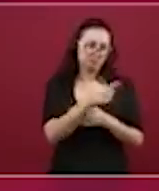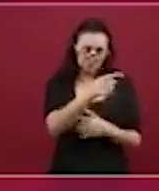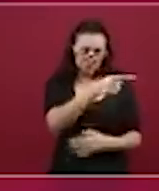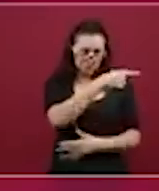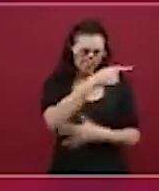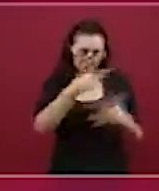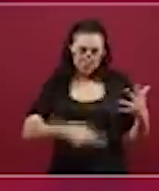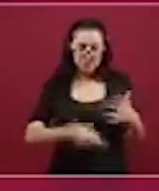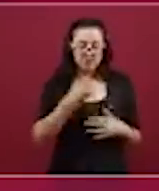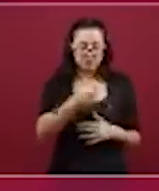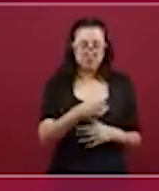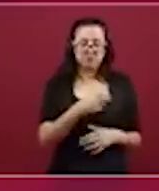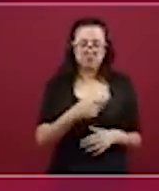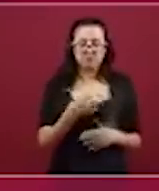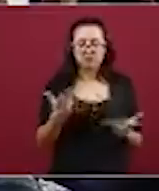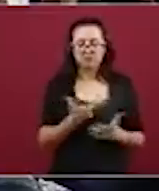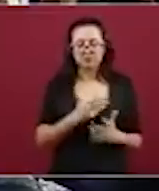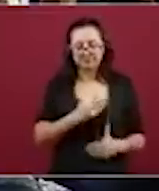estás planteando